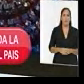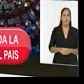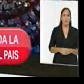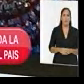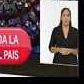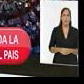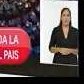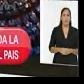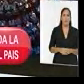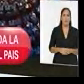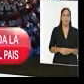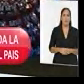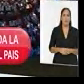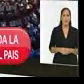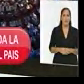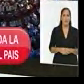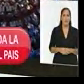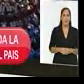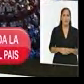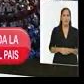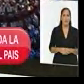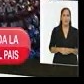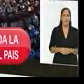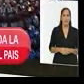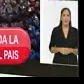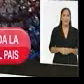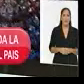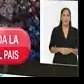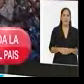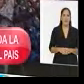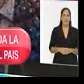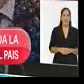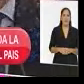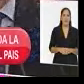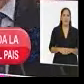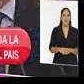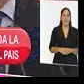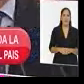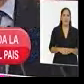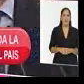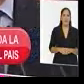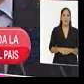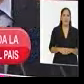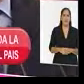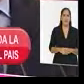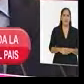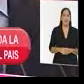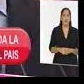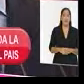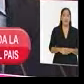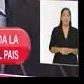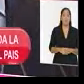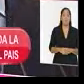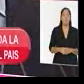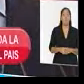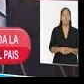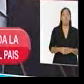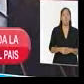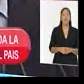va a festejar, se va a considerar el ganador y va a cambiar el escenario político. Yo te pregunto, ¿cuáles son las